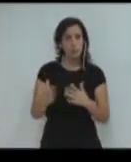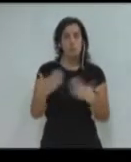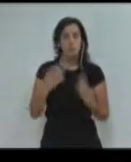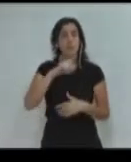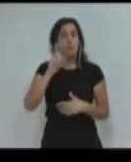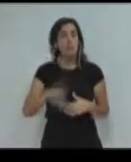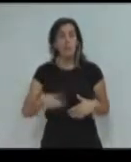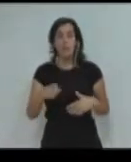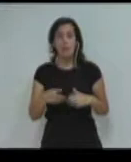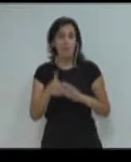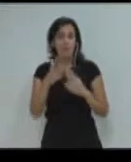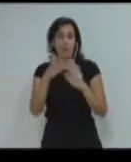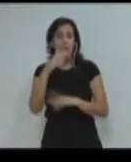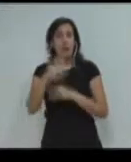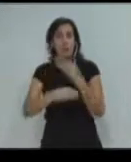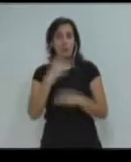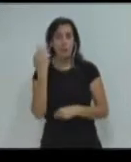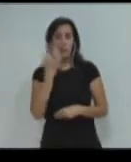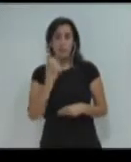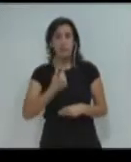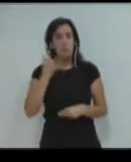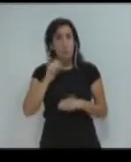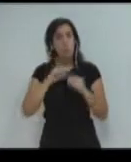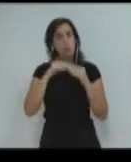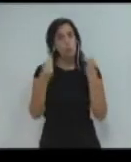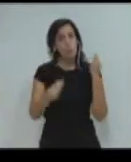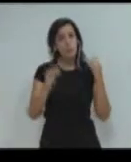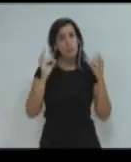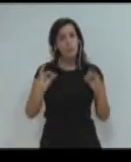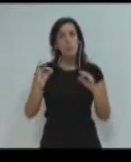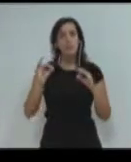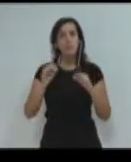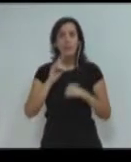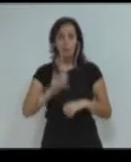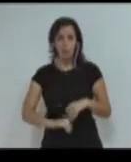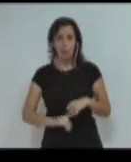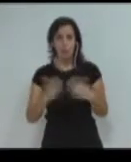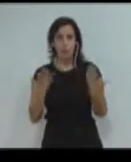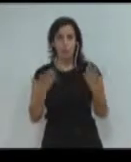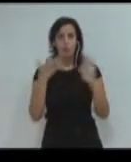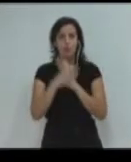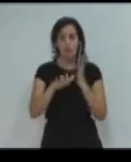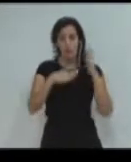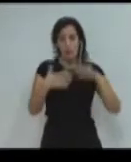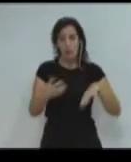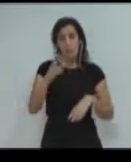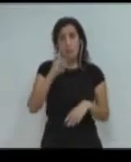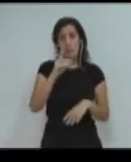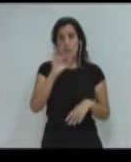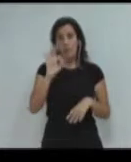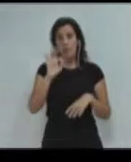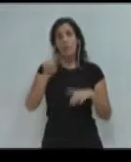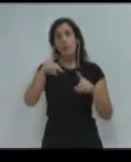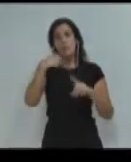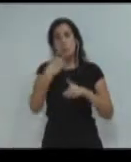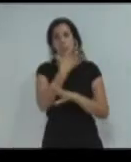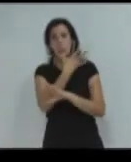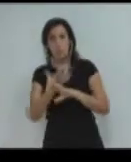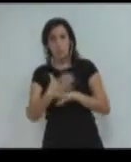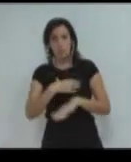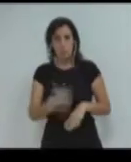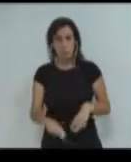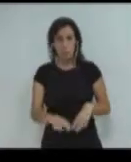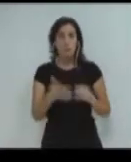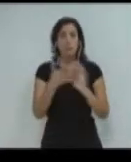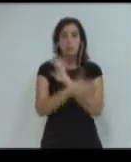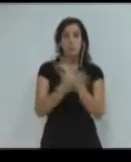la tendencia es a que cada vez se entreguen más documentos electrónicos, es decir, se conviertan en PDFs que luego te lo puedas descargar. Por tanto,